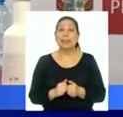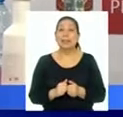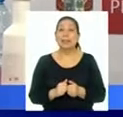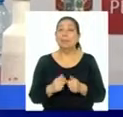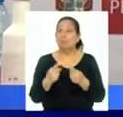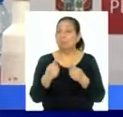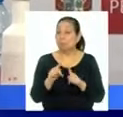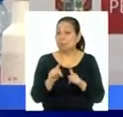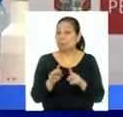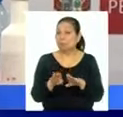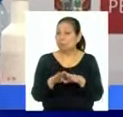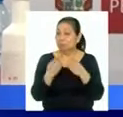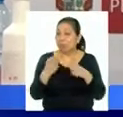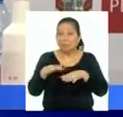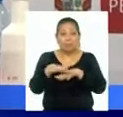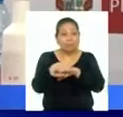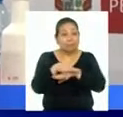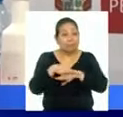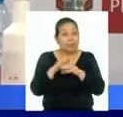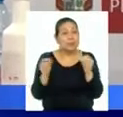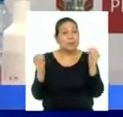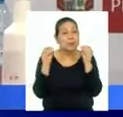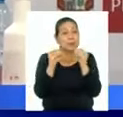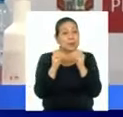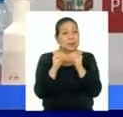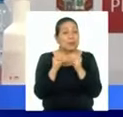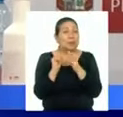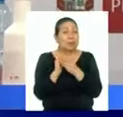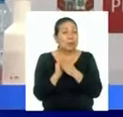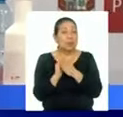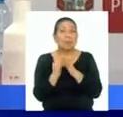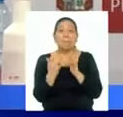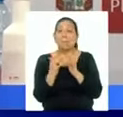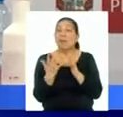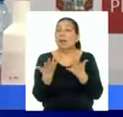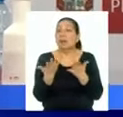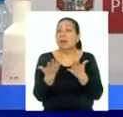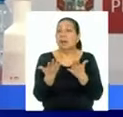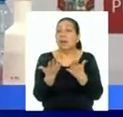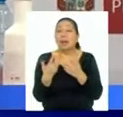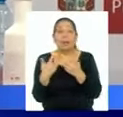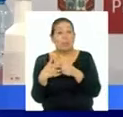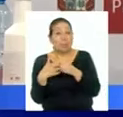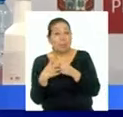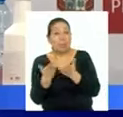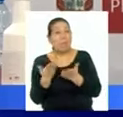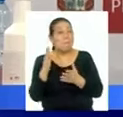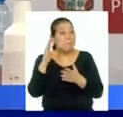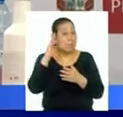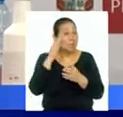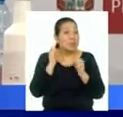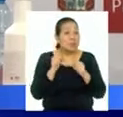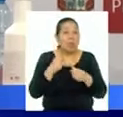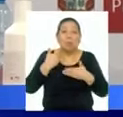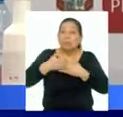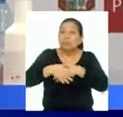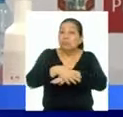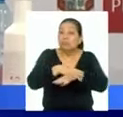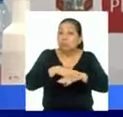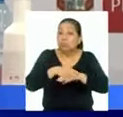que ha permitido abrir el proceso administrativo disciplinario propiamente, ¿no?, a nivel de la Inspectoría General de la Policía, y eso está en proceso y